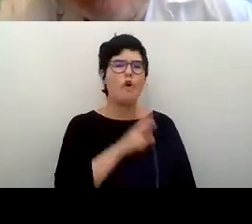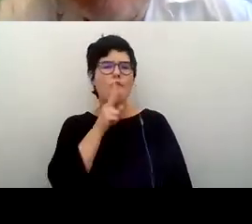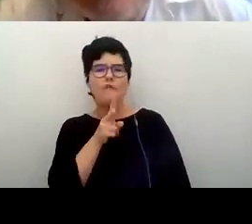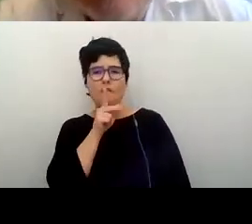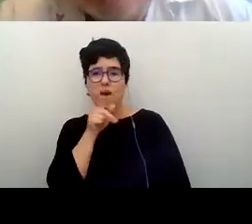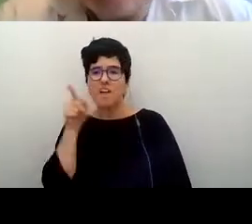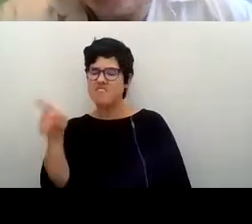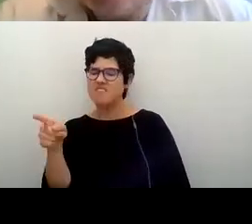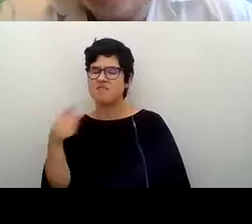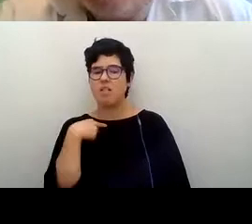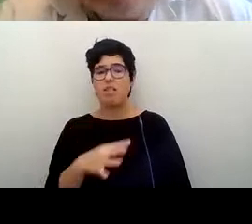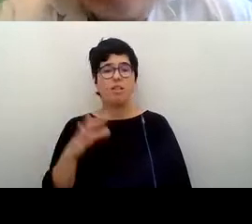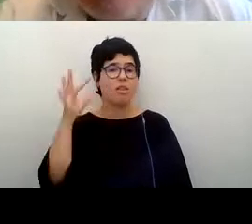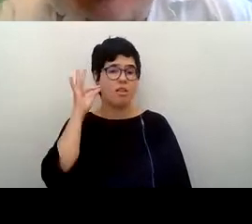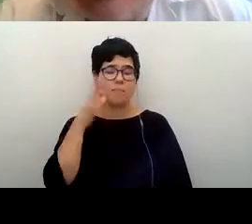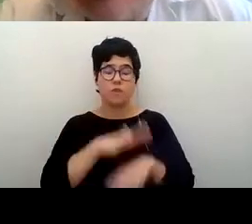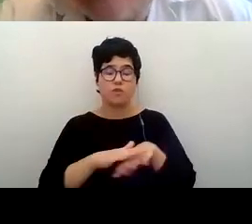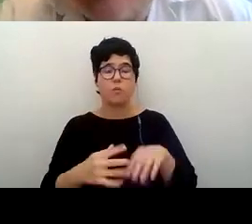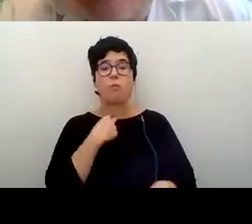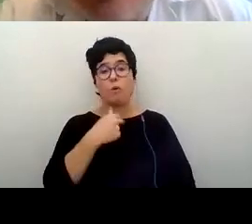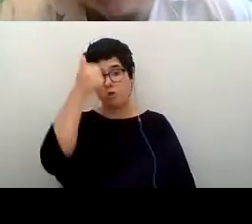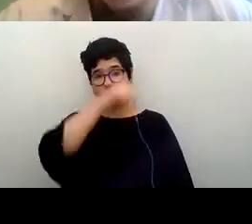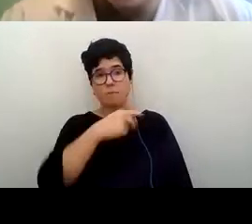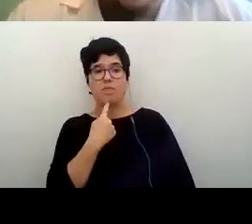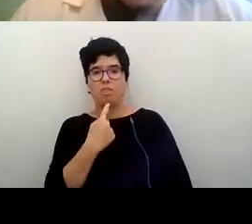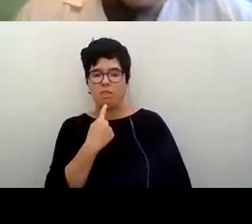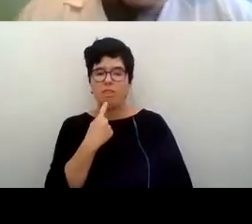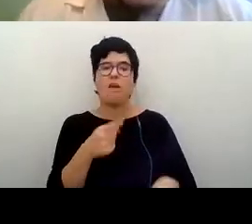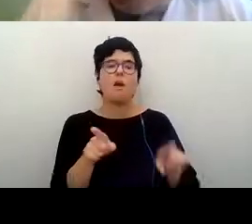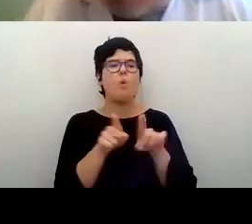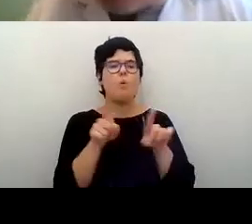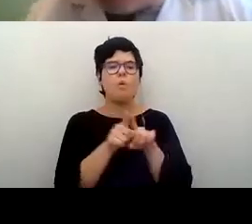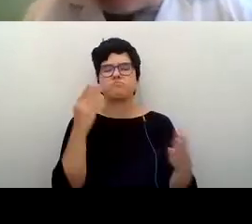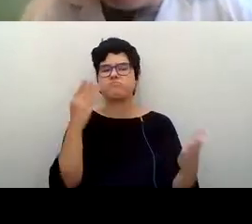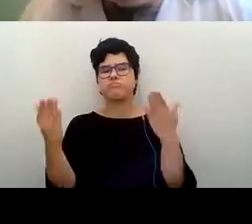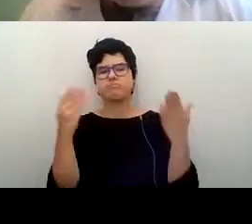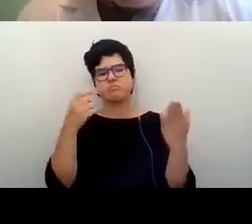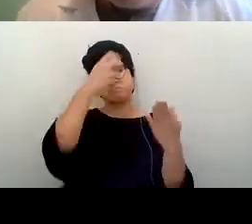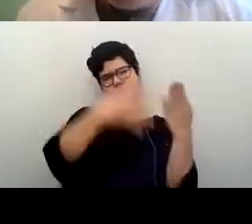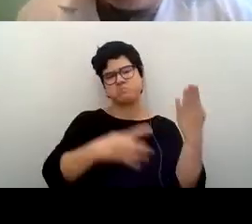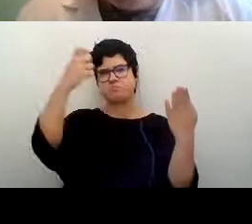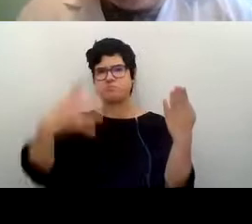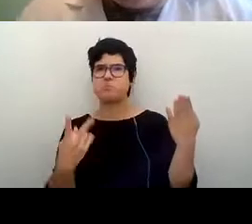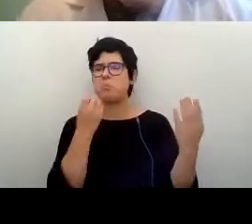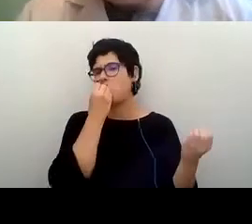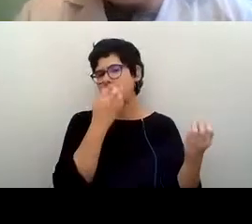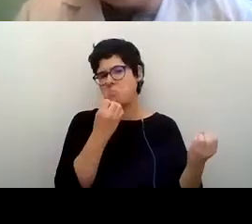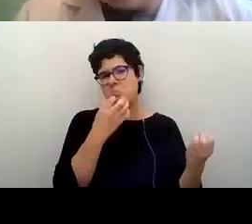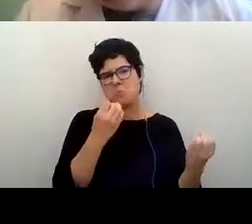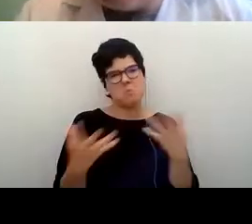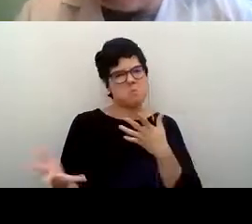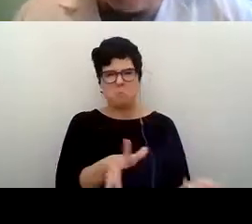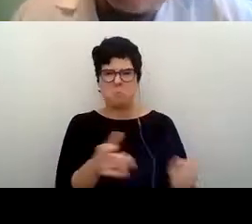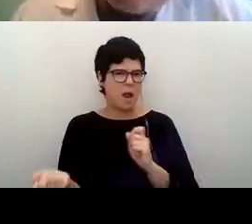de los dos sería adecuado porque vas a obtener, aparte de la vitamina B12, o sea, de